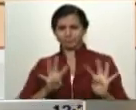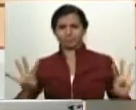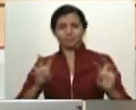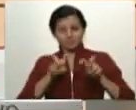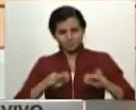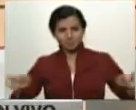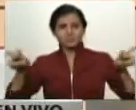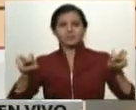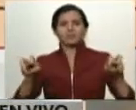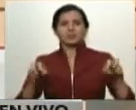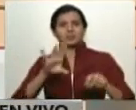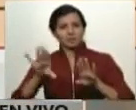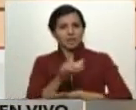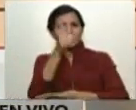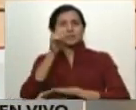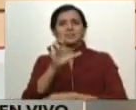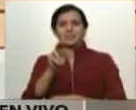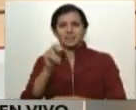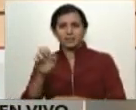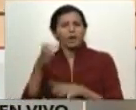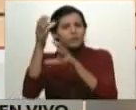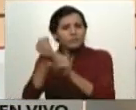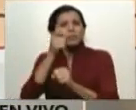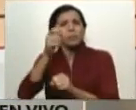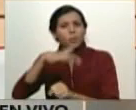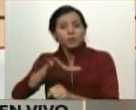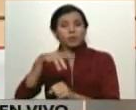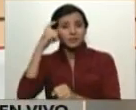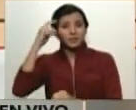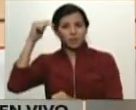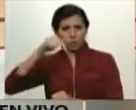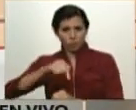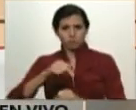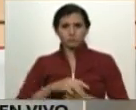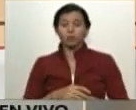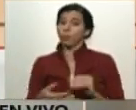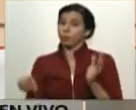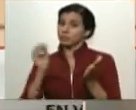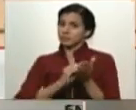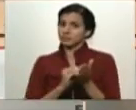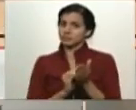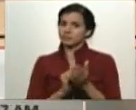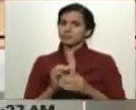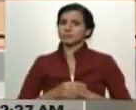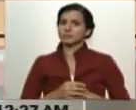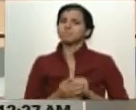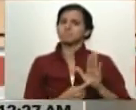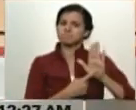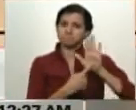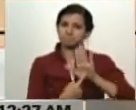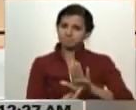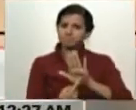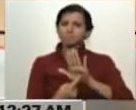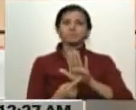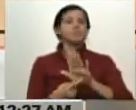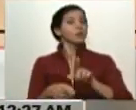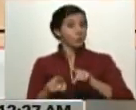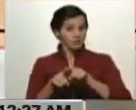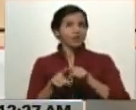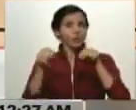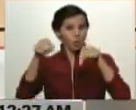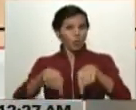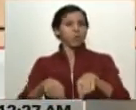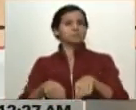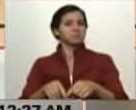creyendo enormemente en el pueblo, que el día de hoy sería de nuevo una gran demostración, tal como fue, de